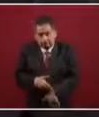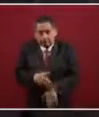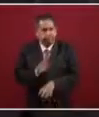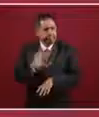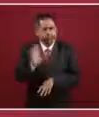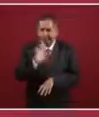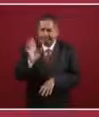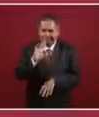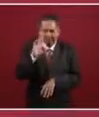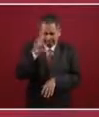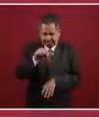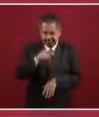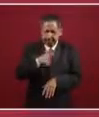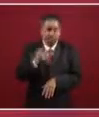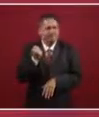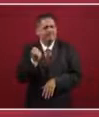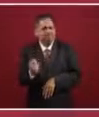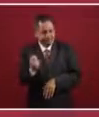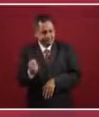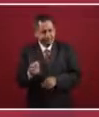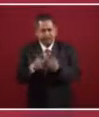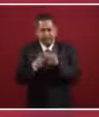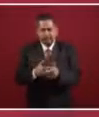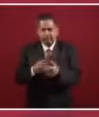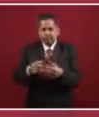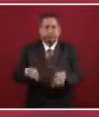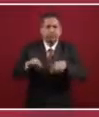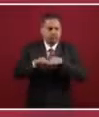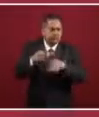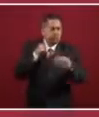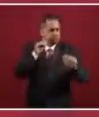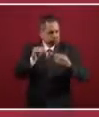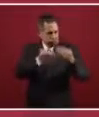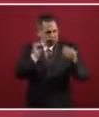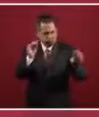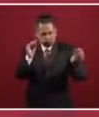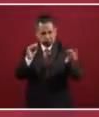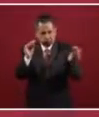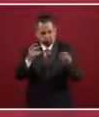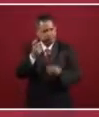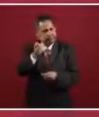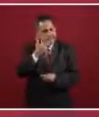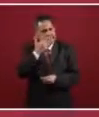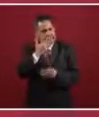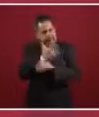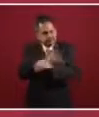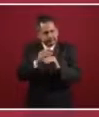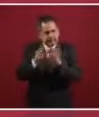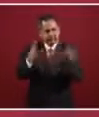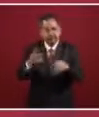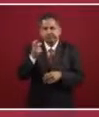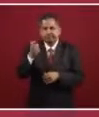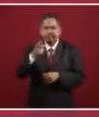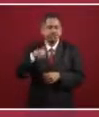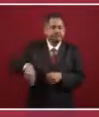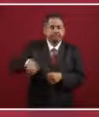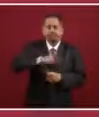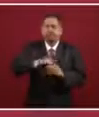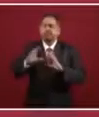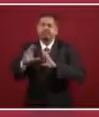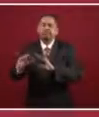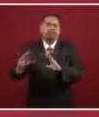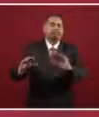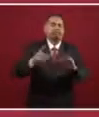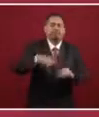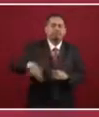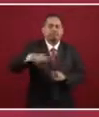pero nos importa la polémica porque es parte de la pedagogía política.